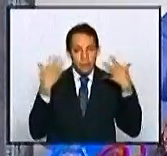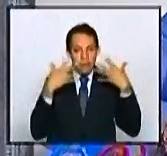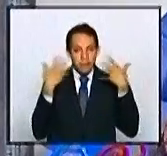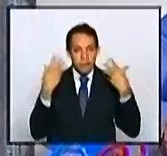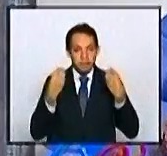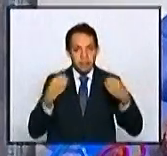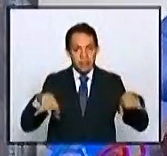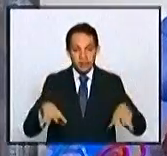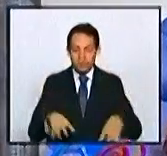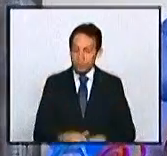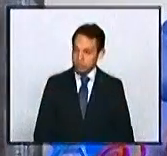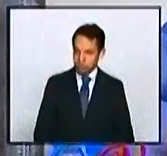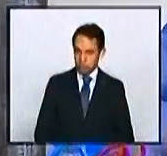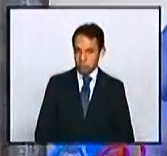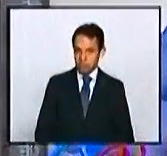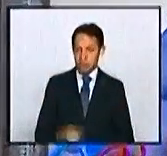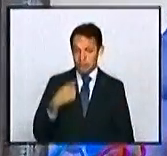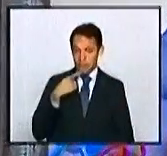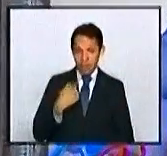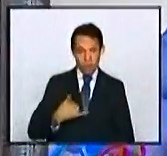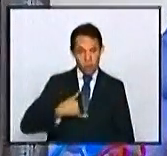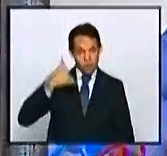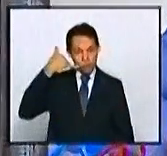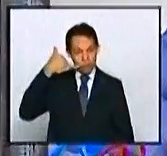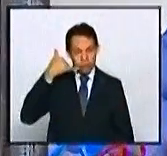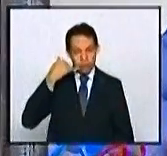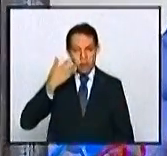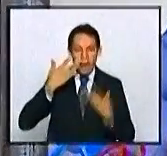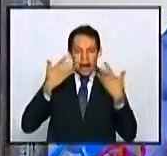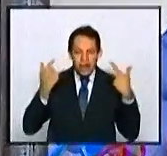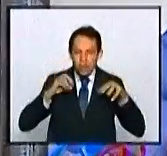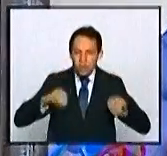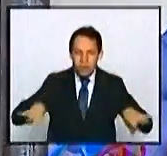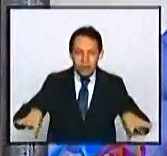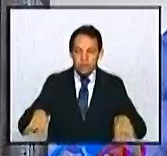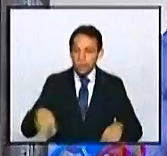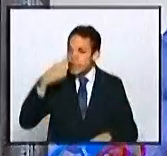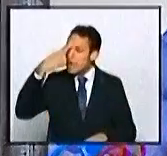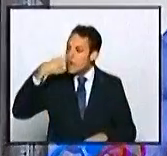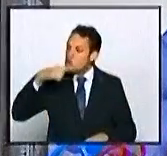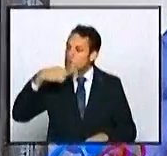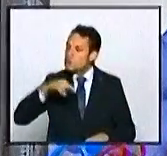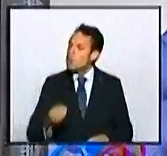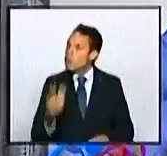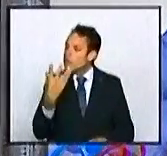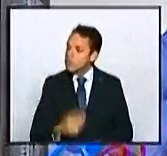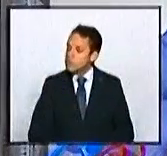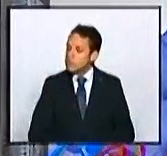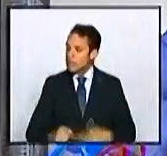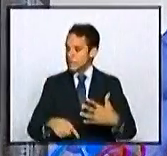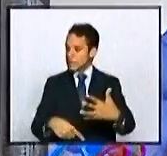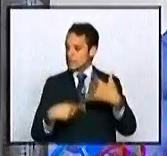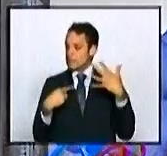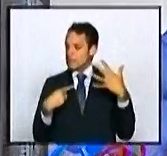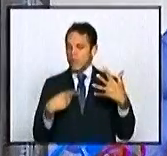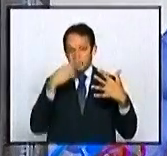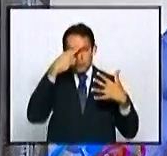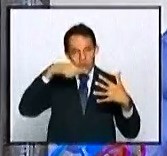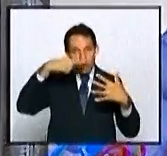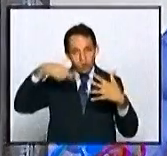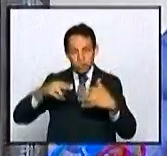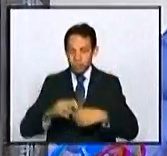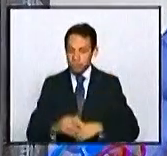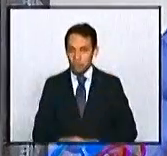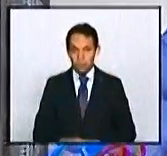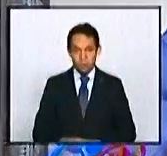se le perdió el gatico, yo le hice otra pregunta y le dije, ¿usted cuántos hijos tiene? Y me dijo, 6.